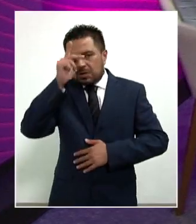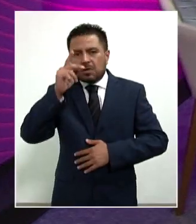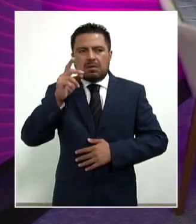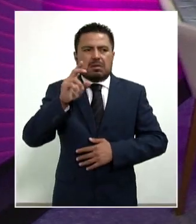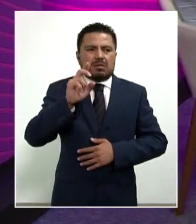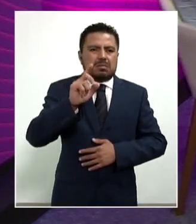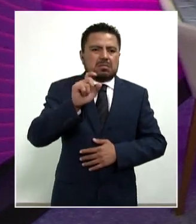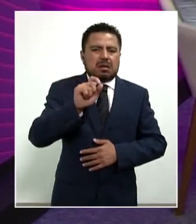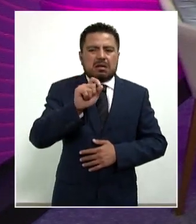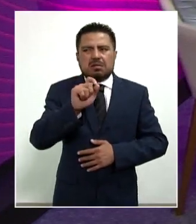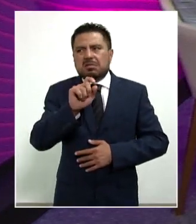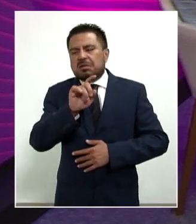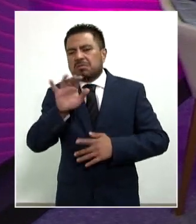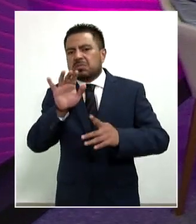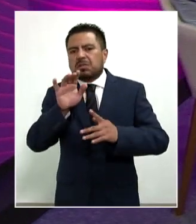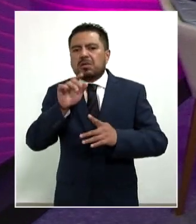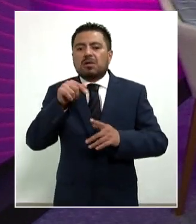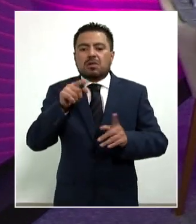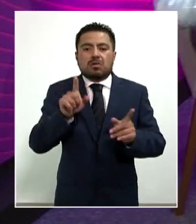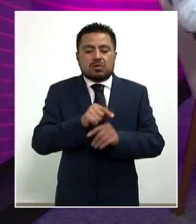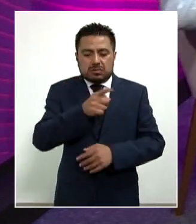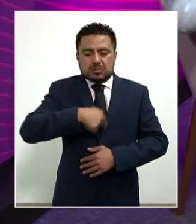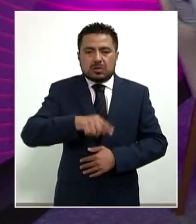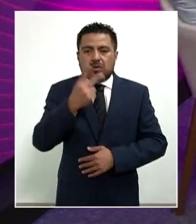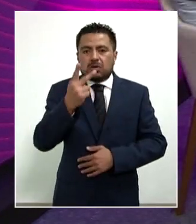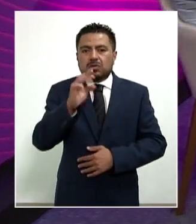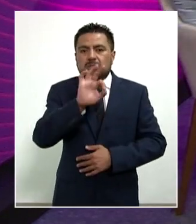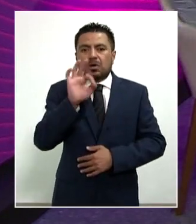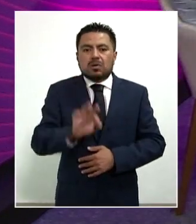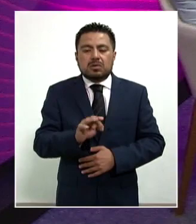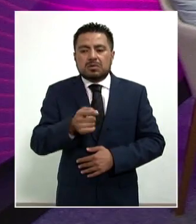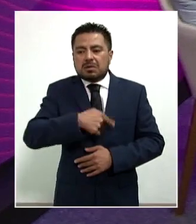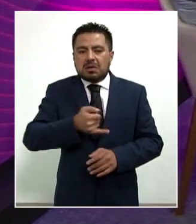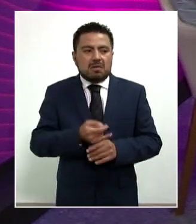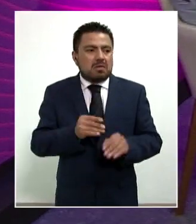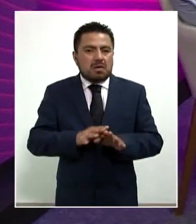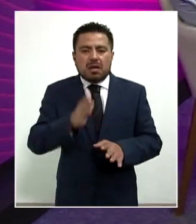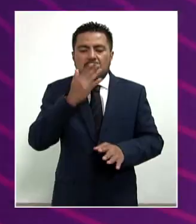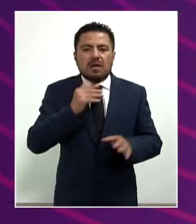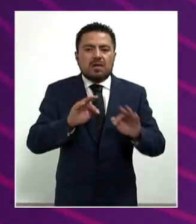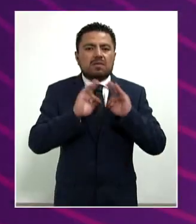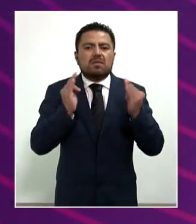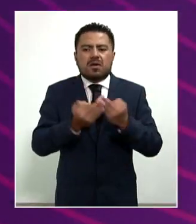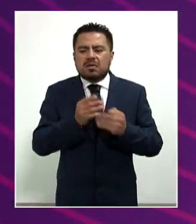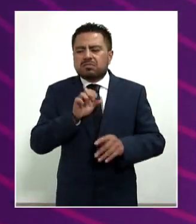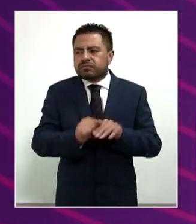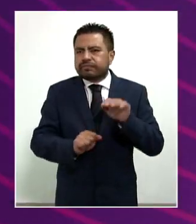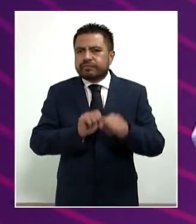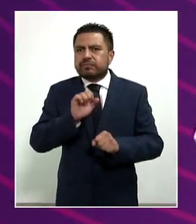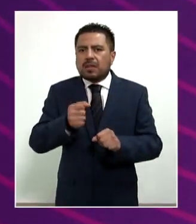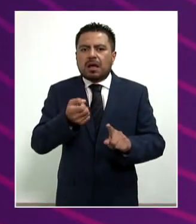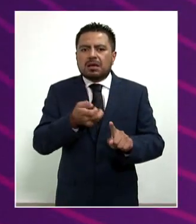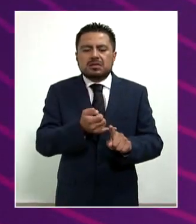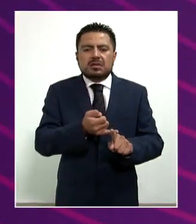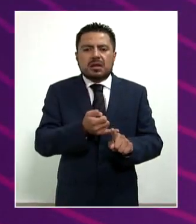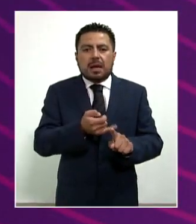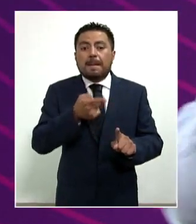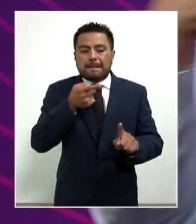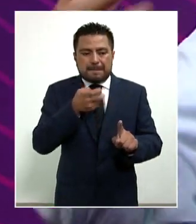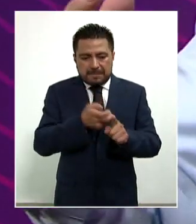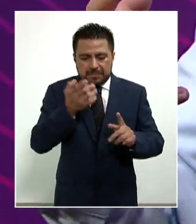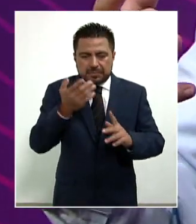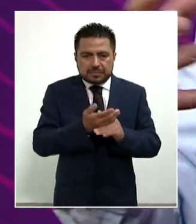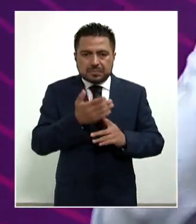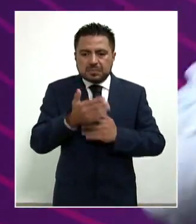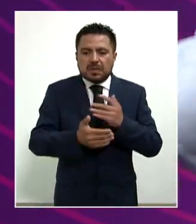%, nosotros 2%. Y en realidad con estos datos nada, porque es la forma de medir. Entonces, esa parte,